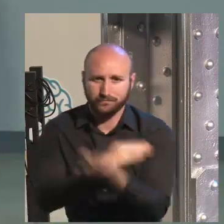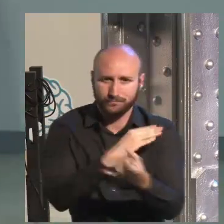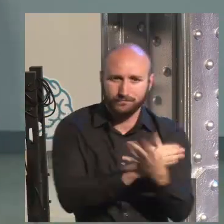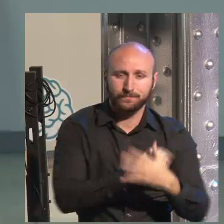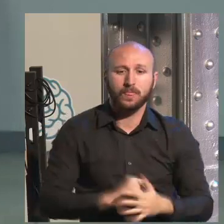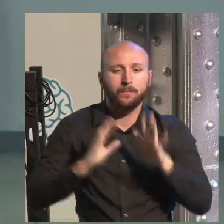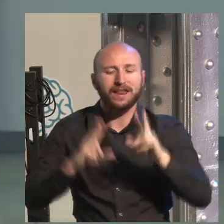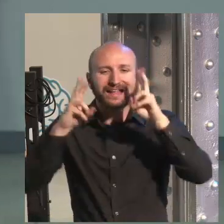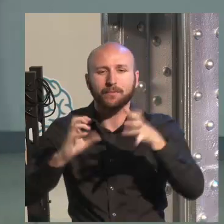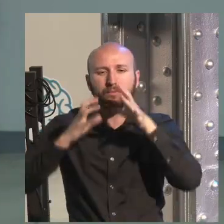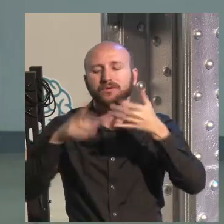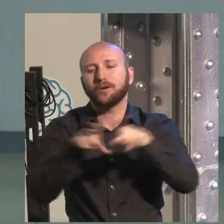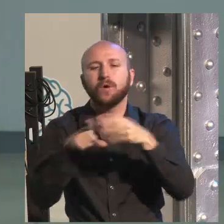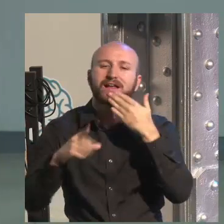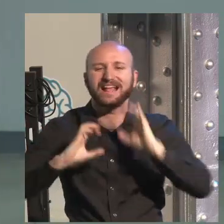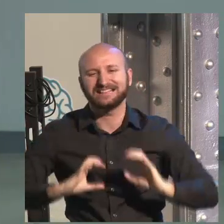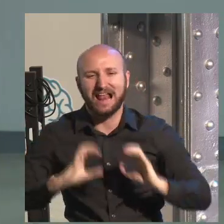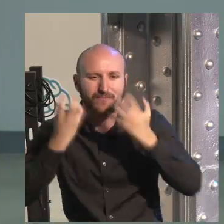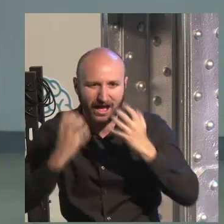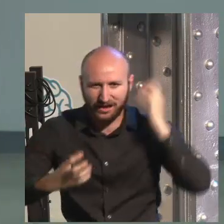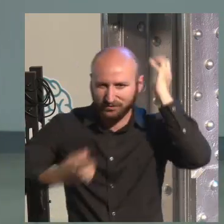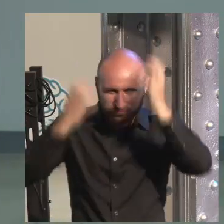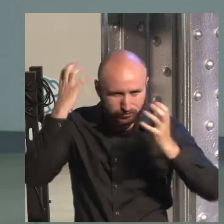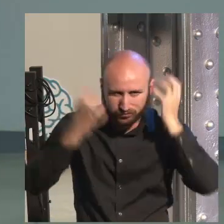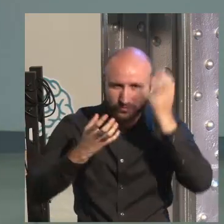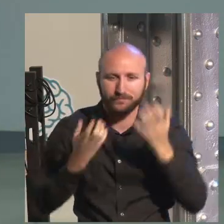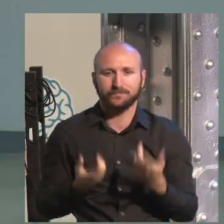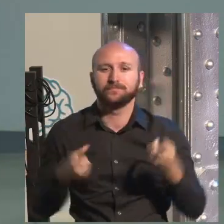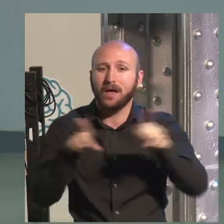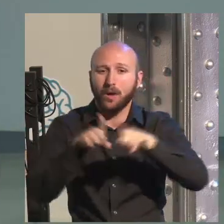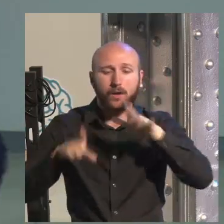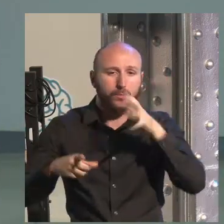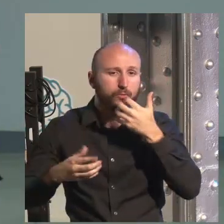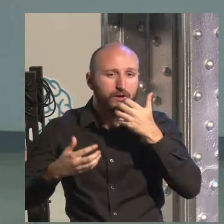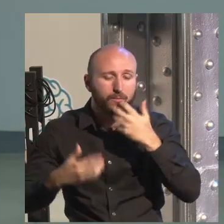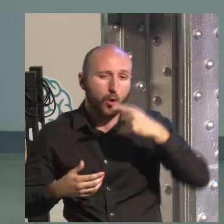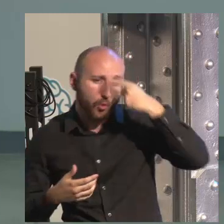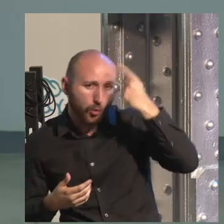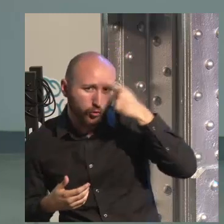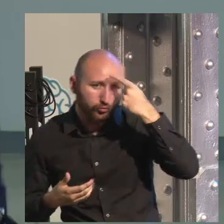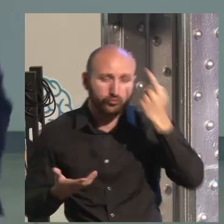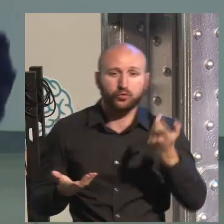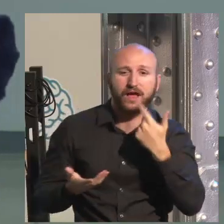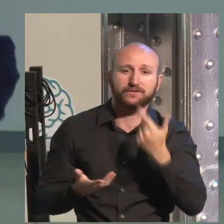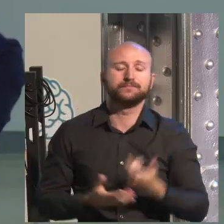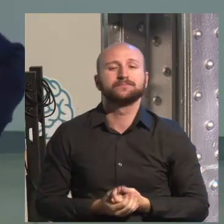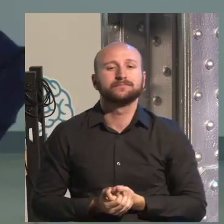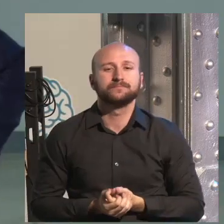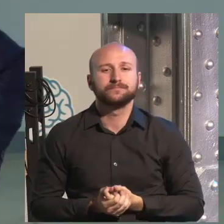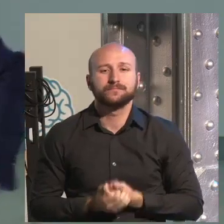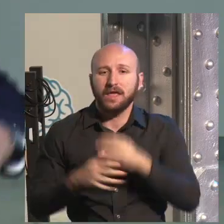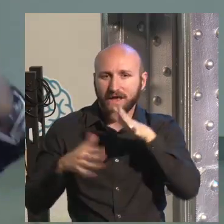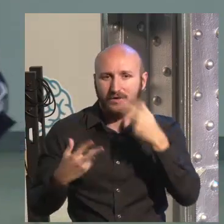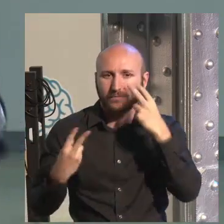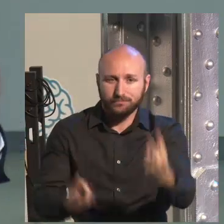los salvajes, entre comillas, es decir, con los pueblos primitivos o con culturas de cazadores y recolectores que diríamos ahora